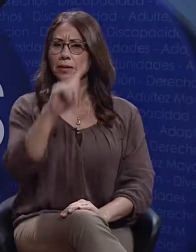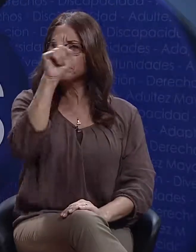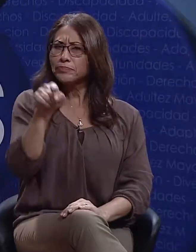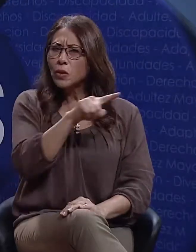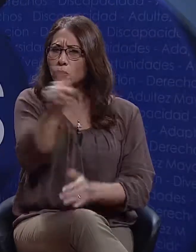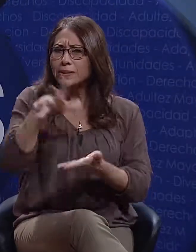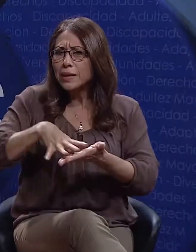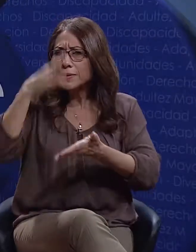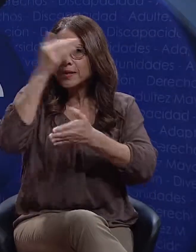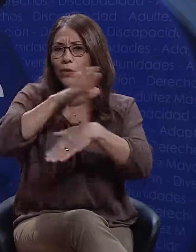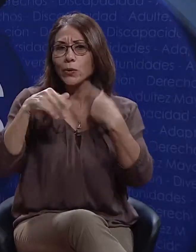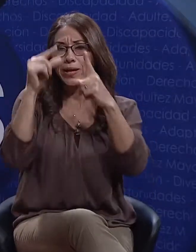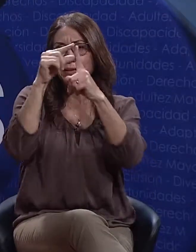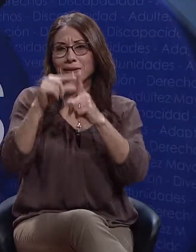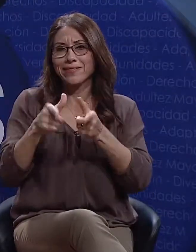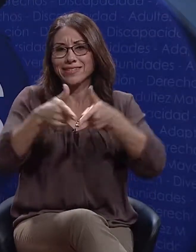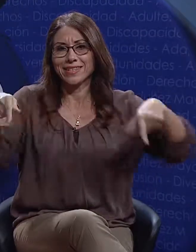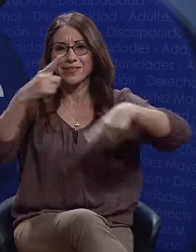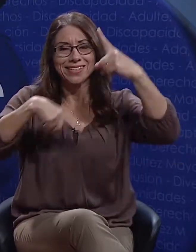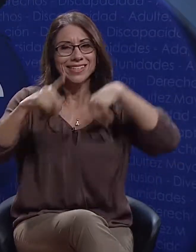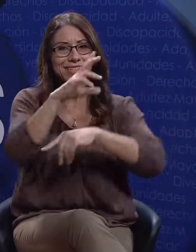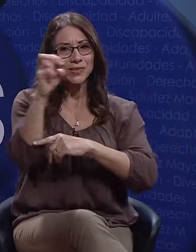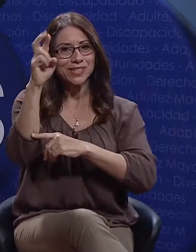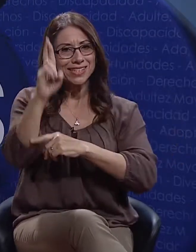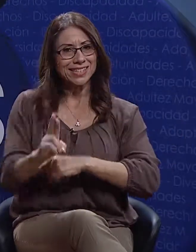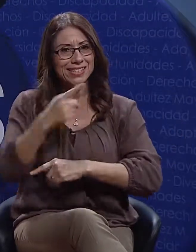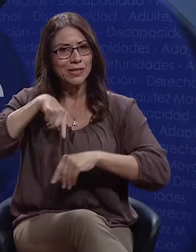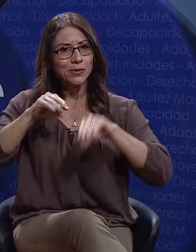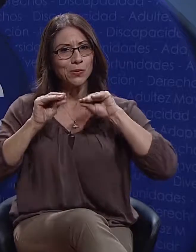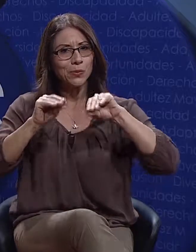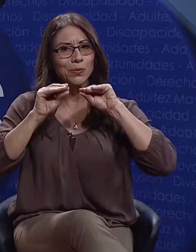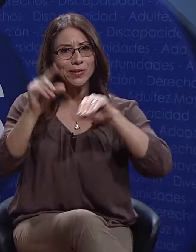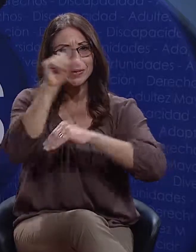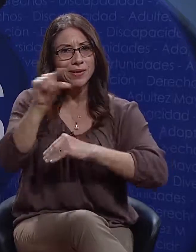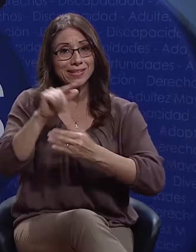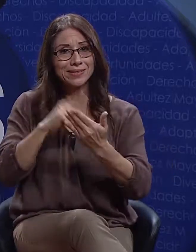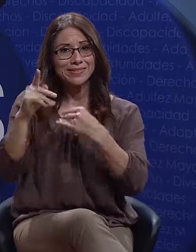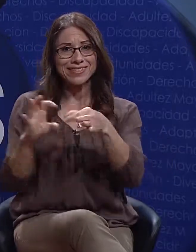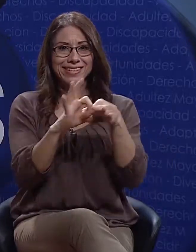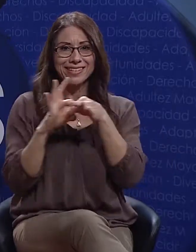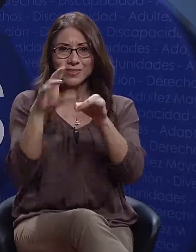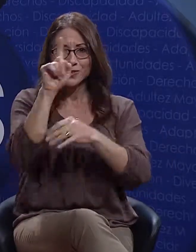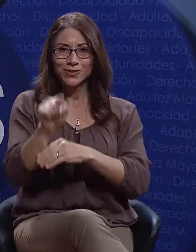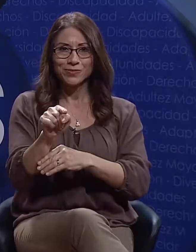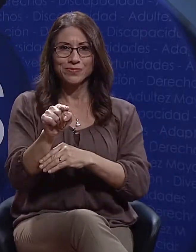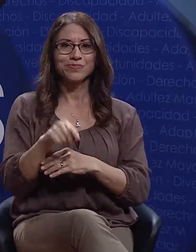¿Han aprendido todas las palabras en lengua de señas costarricense que le mostramos semanalmente en Nexos?